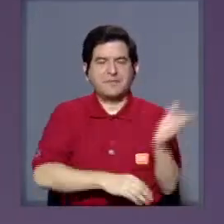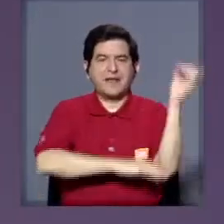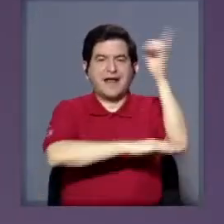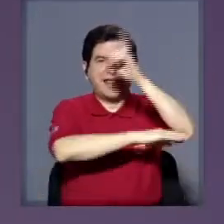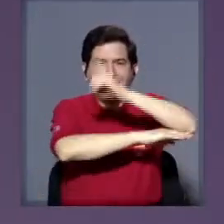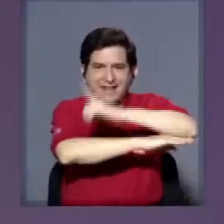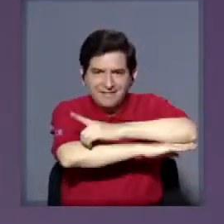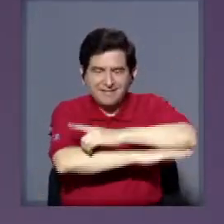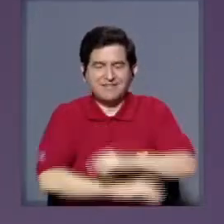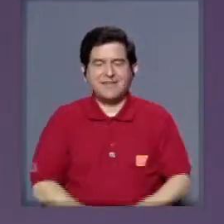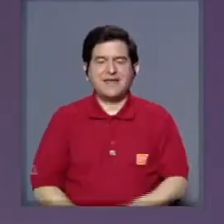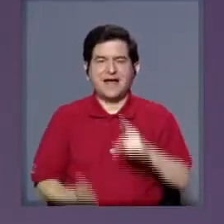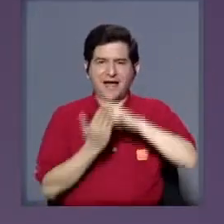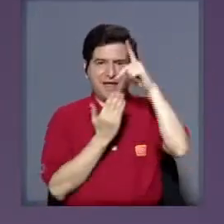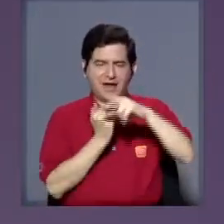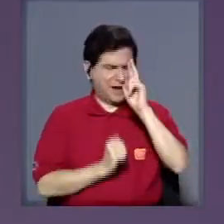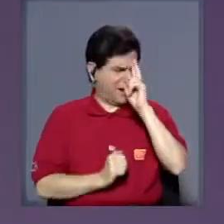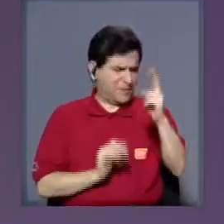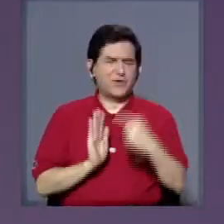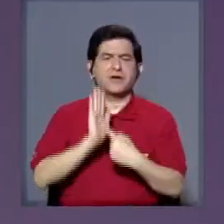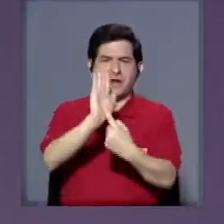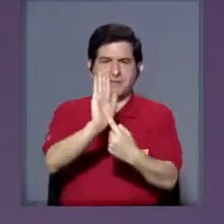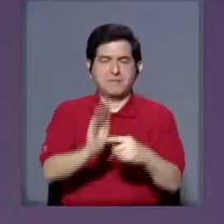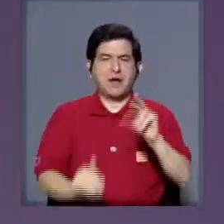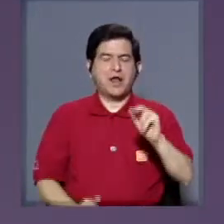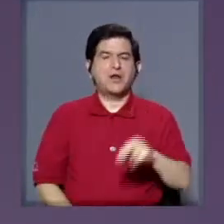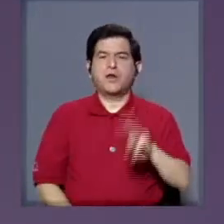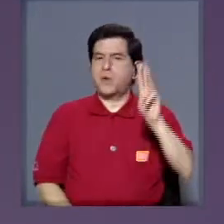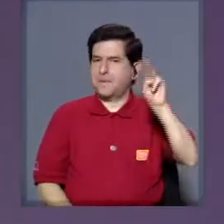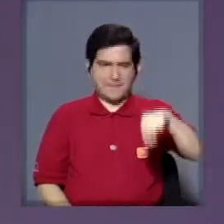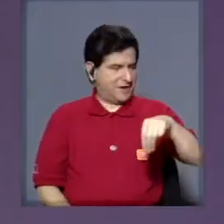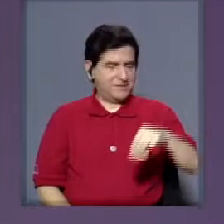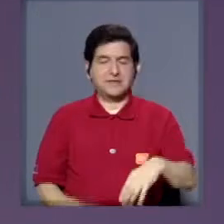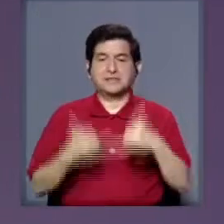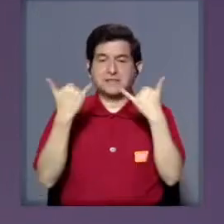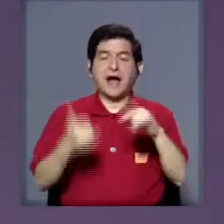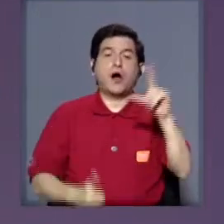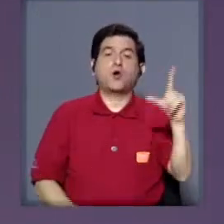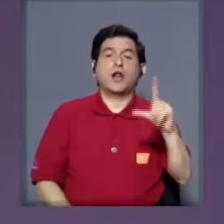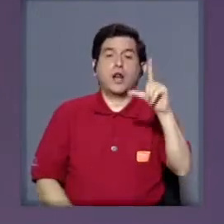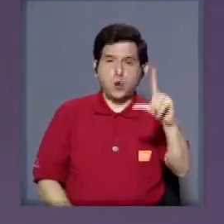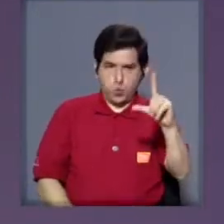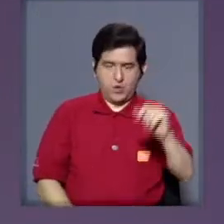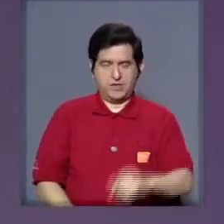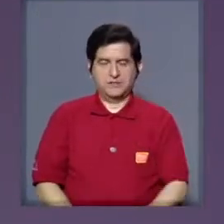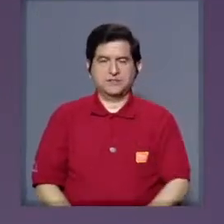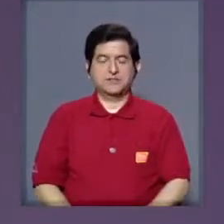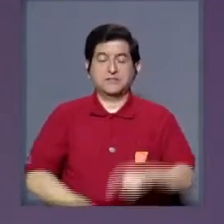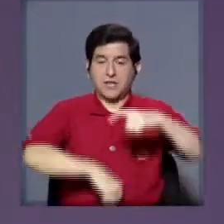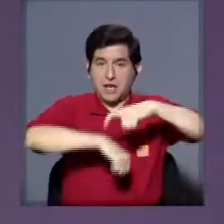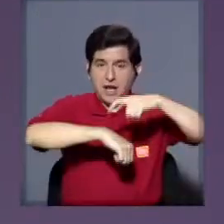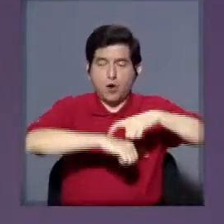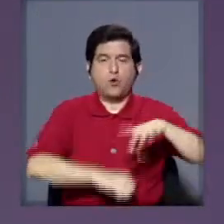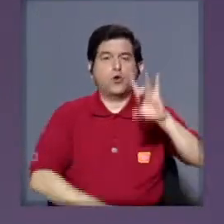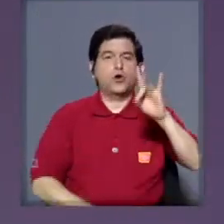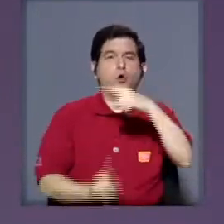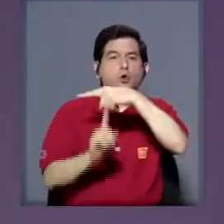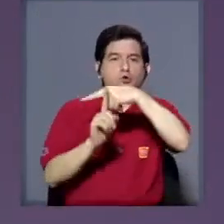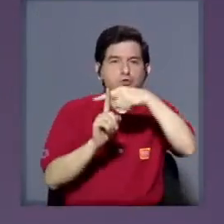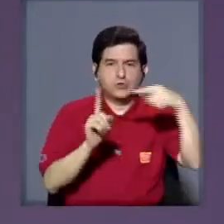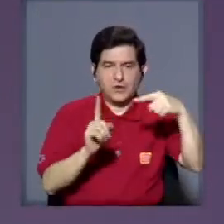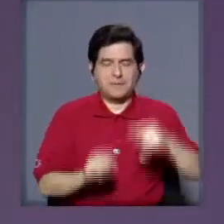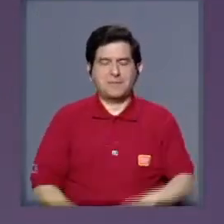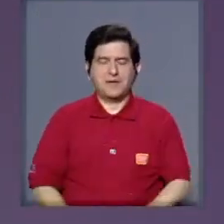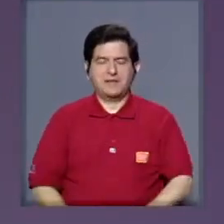en la que irreverencia se transmite no va a ser mal los martes va a ser los lunes y la hora va a ser las 8 y